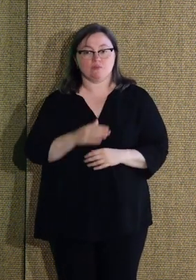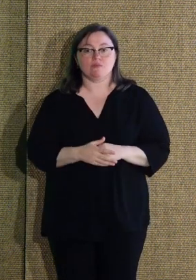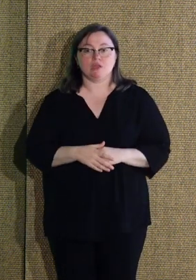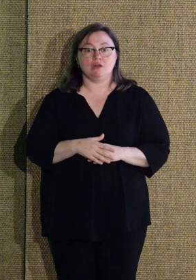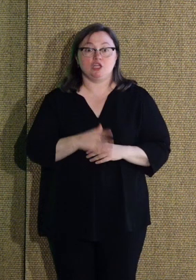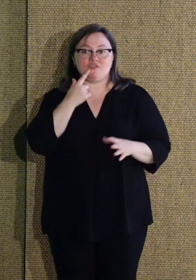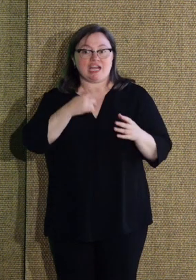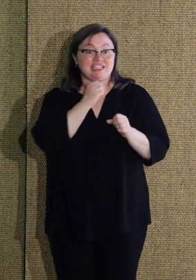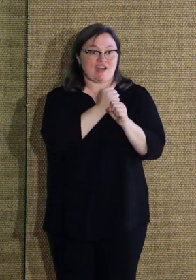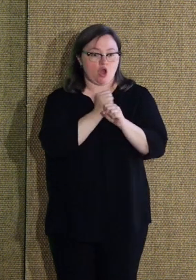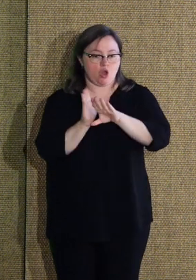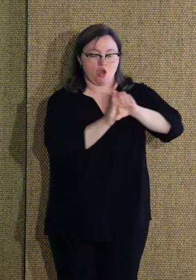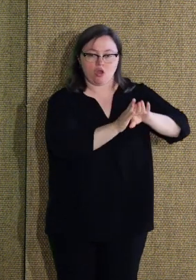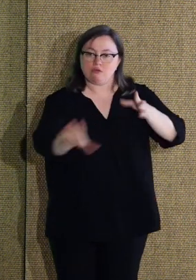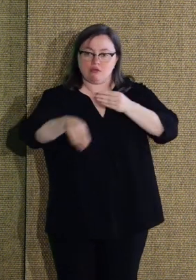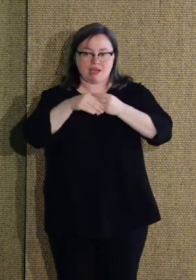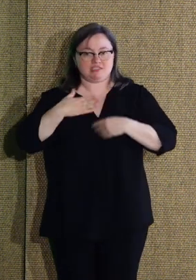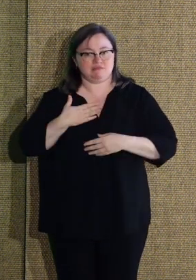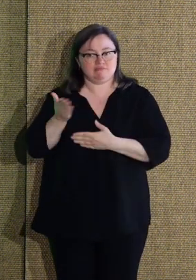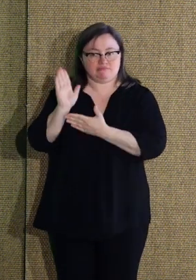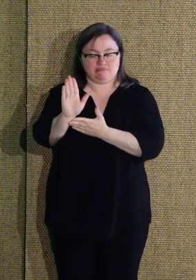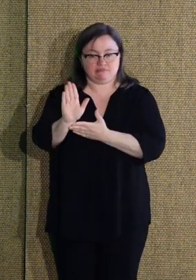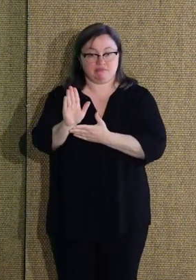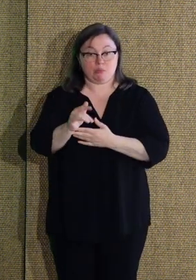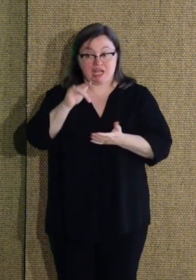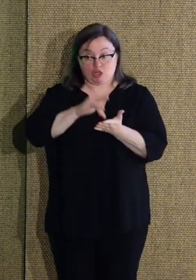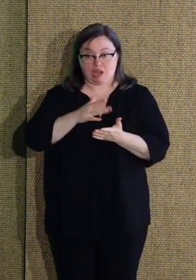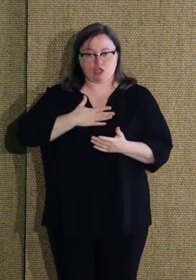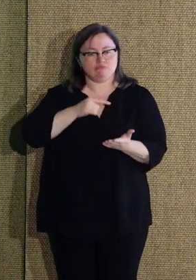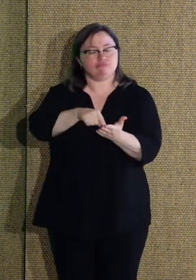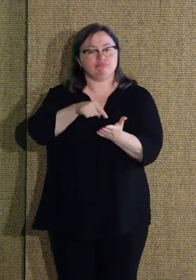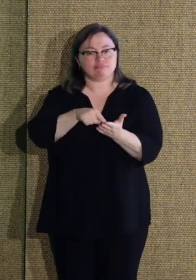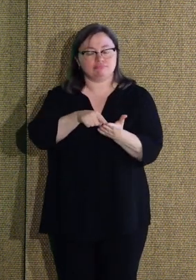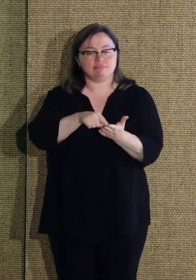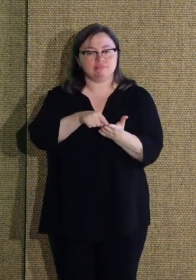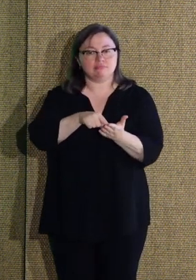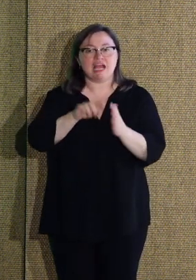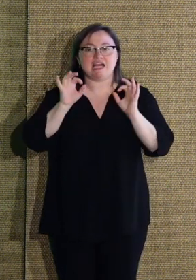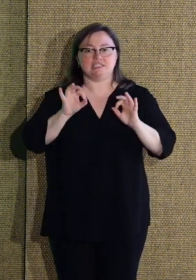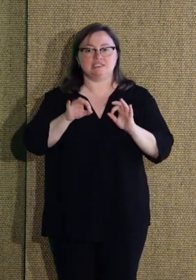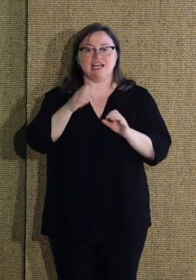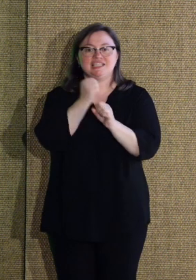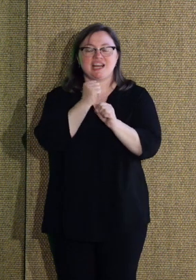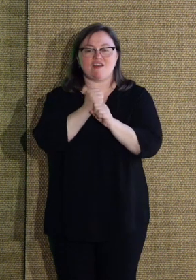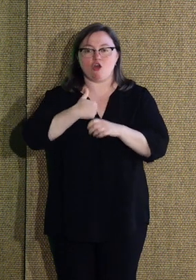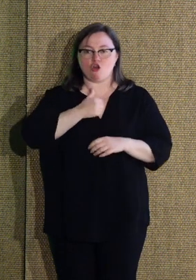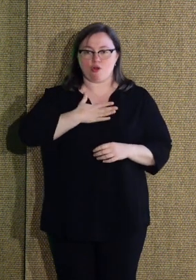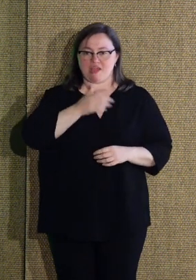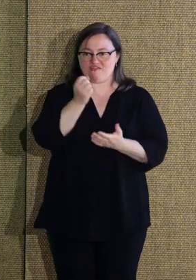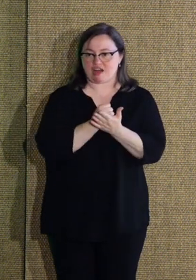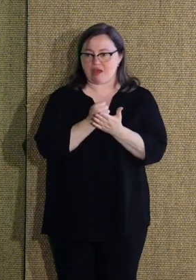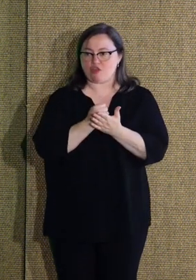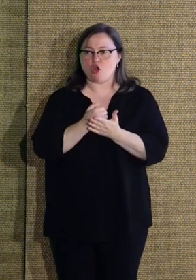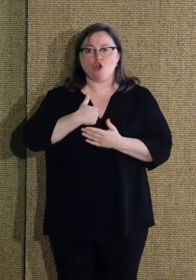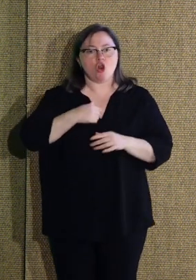un extra respecto a mi trabajo habitual, porque desde aquí quiero reivindicar la importancia de la labor educativa que un farmacéutico puede